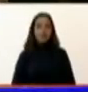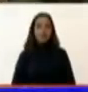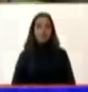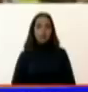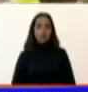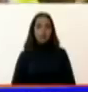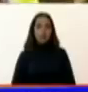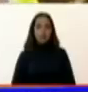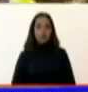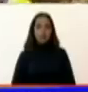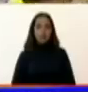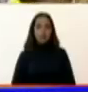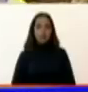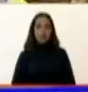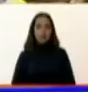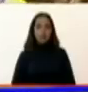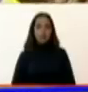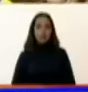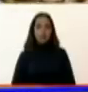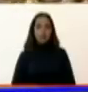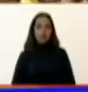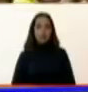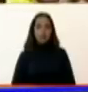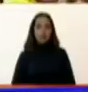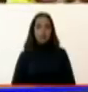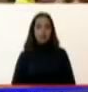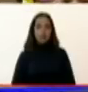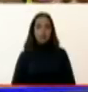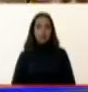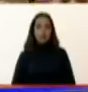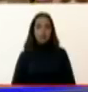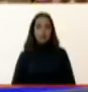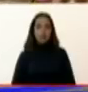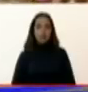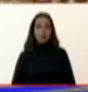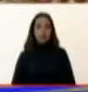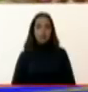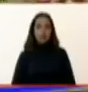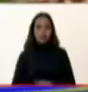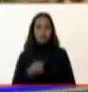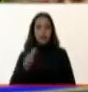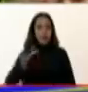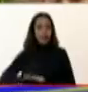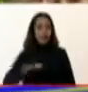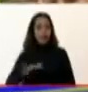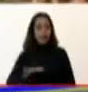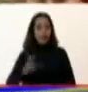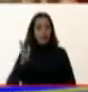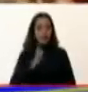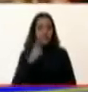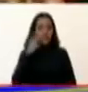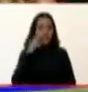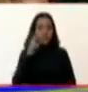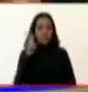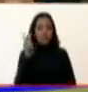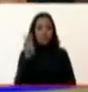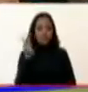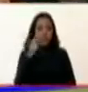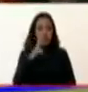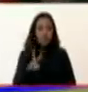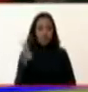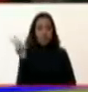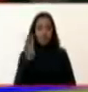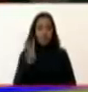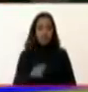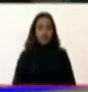juventud del PSUV, uno no... Es maravilloso poder venir a Venezuela, a ver la realidad, pero todos no